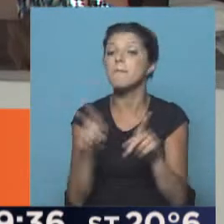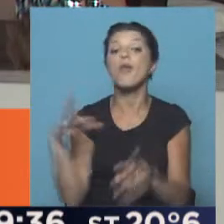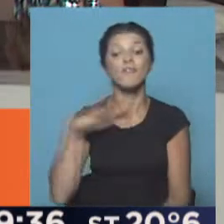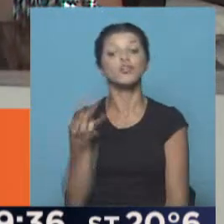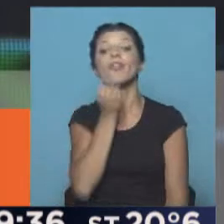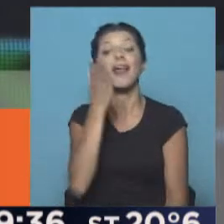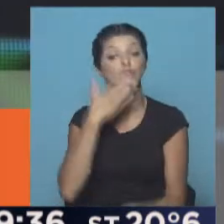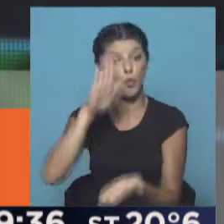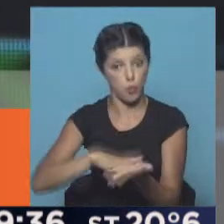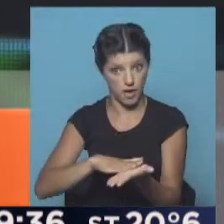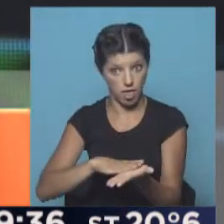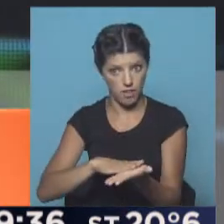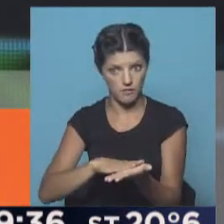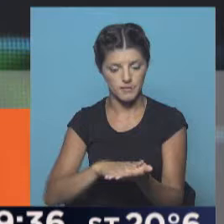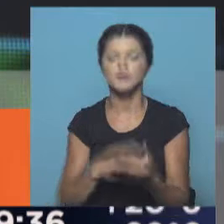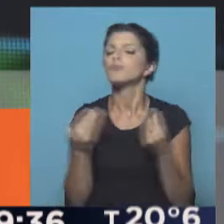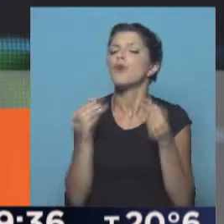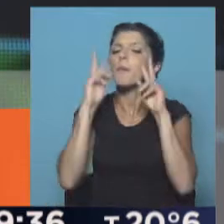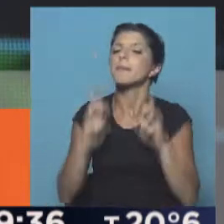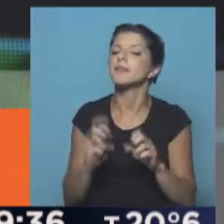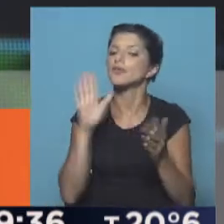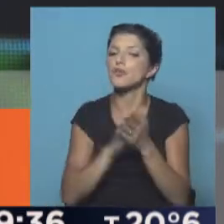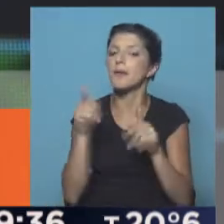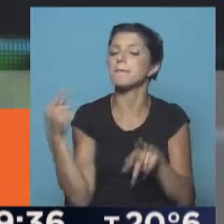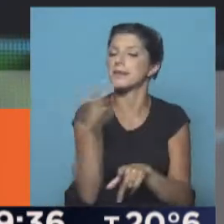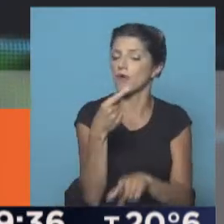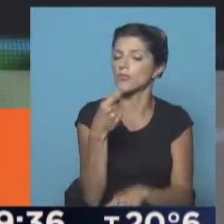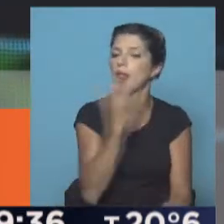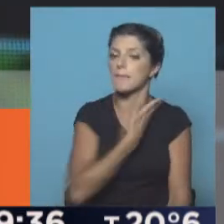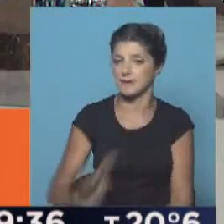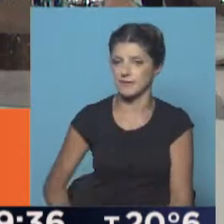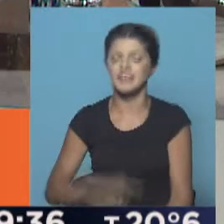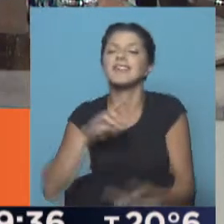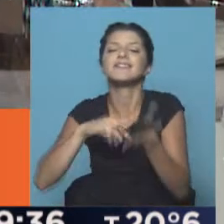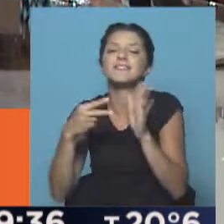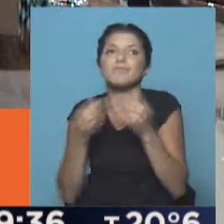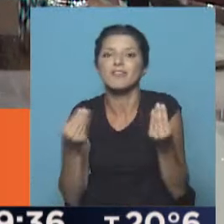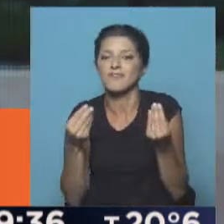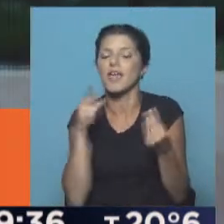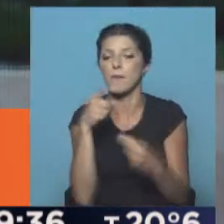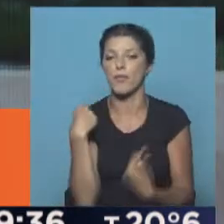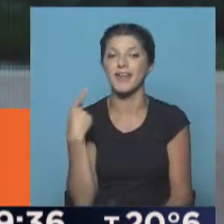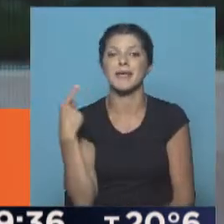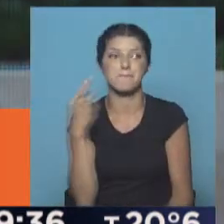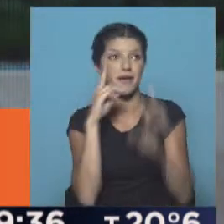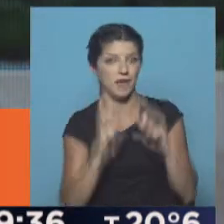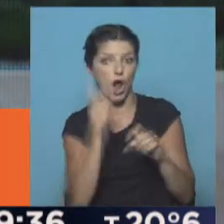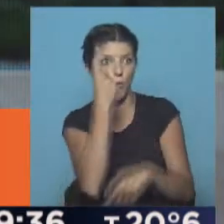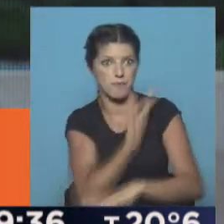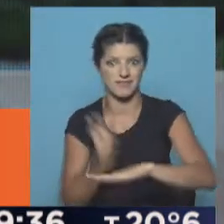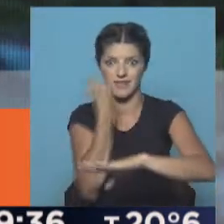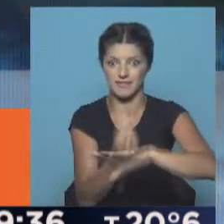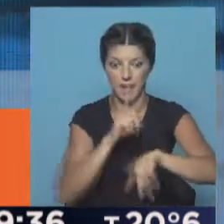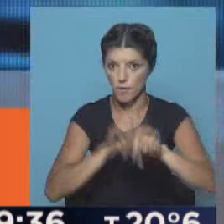jurada. ¿Cómo está esa causa? ¿Qué nos puede contar y cómo es esto de investigar a un presidente en ejercicio? Bueno, en principio investigar a un presidente para nosotros